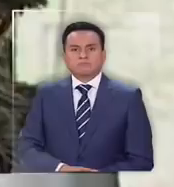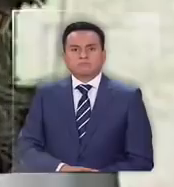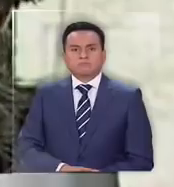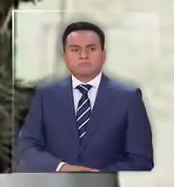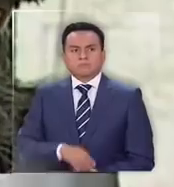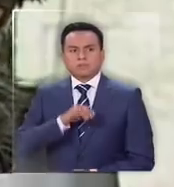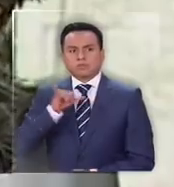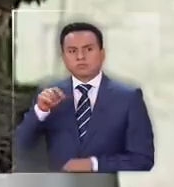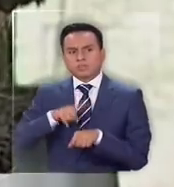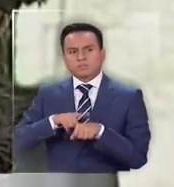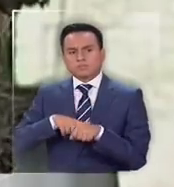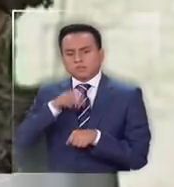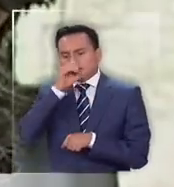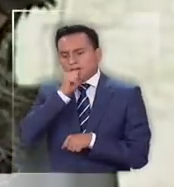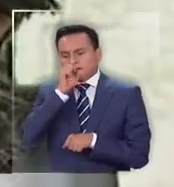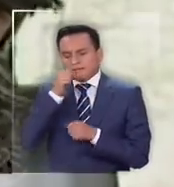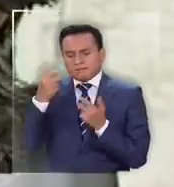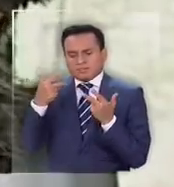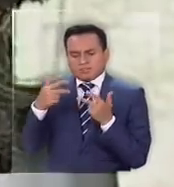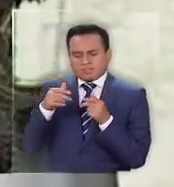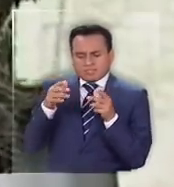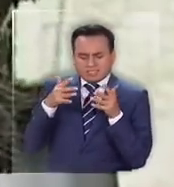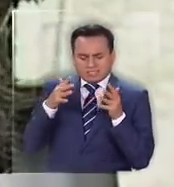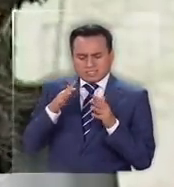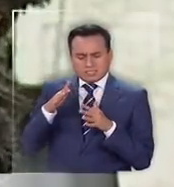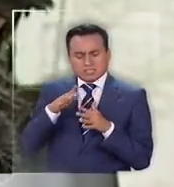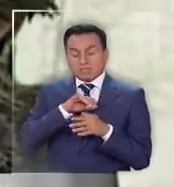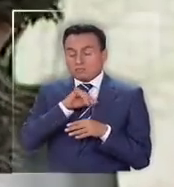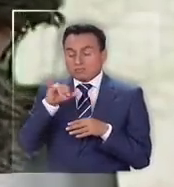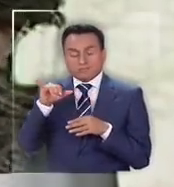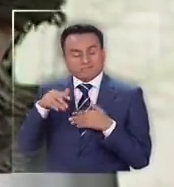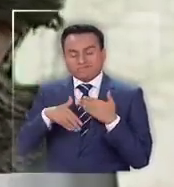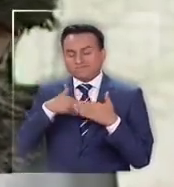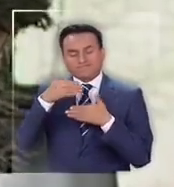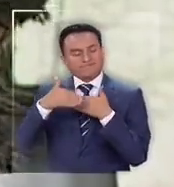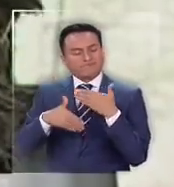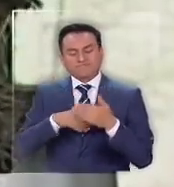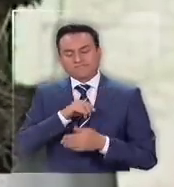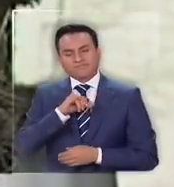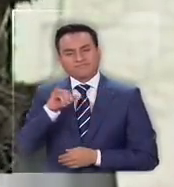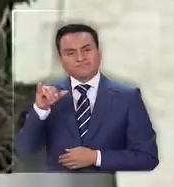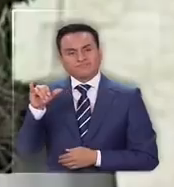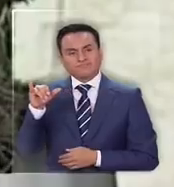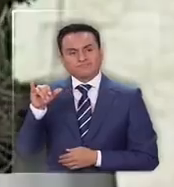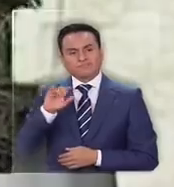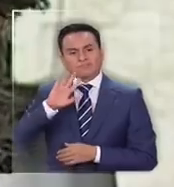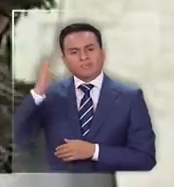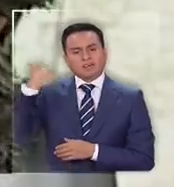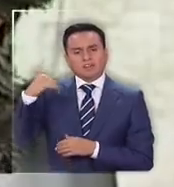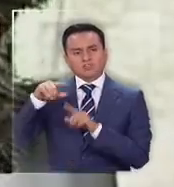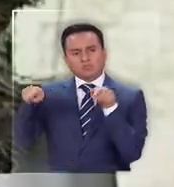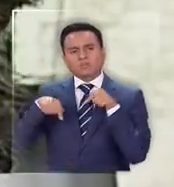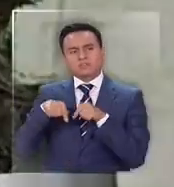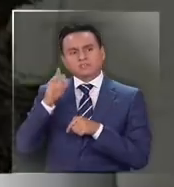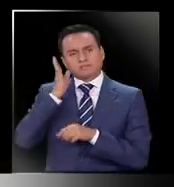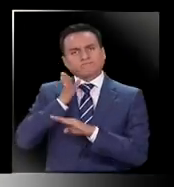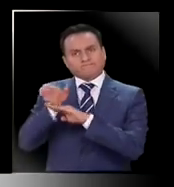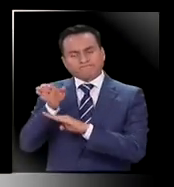Y después de un tiempo ya no resistía más la presión y tarde o temprano terminaba, me llamaba a su pieza, terminaba